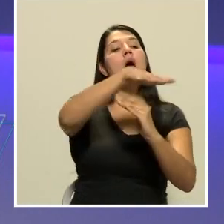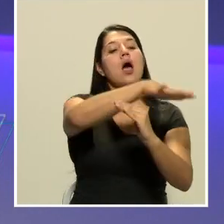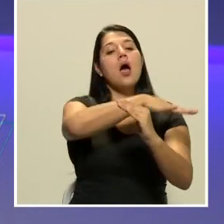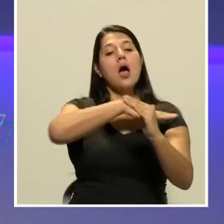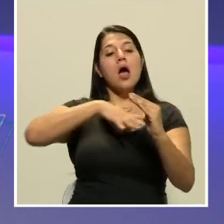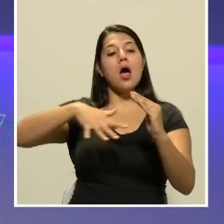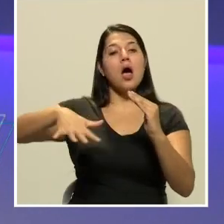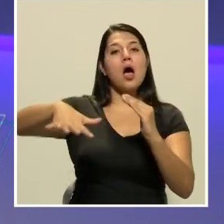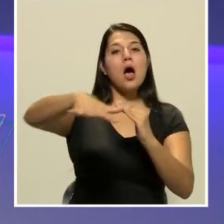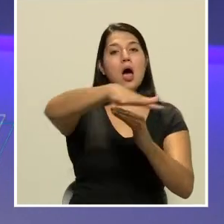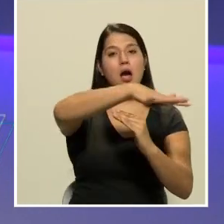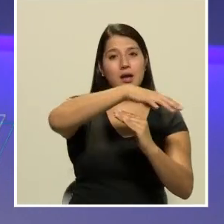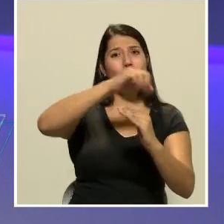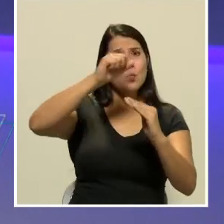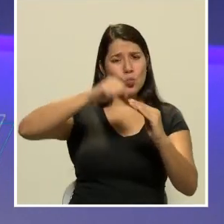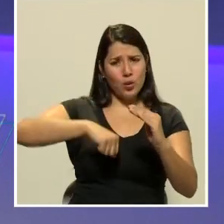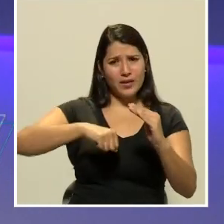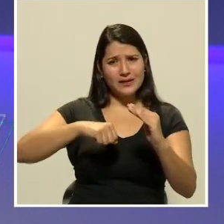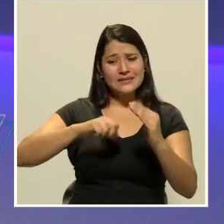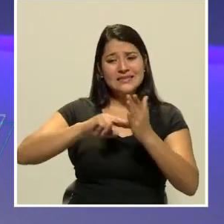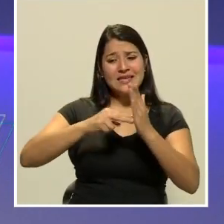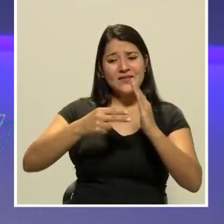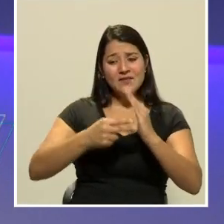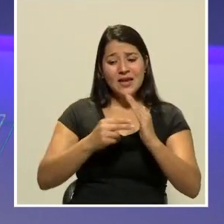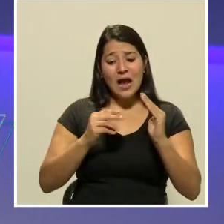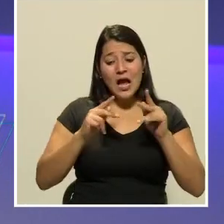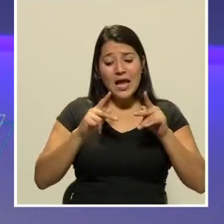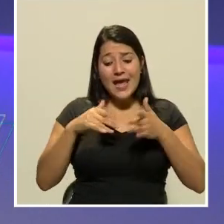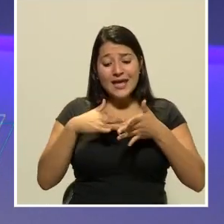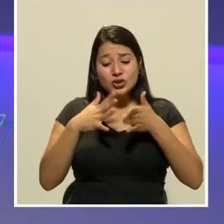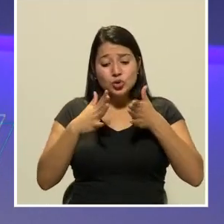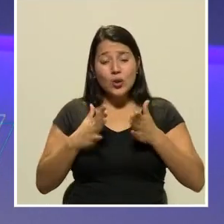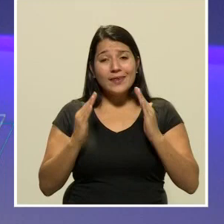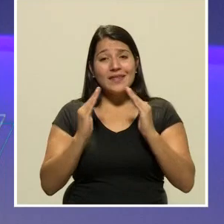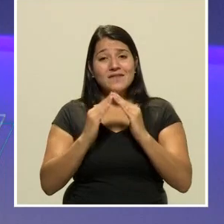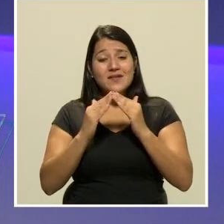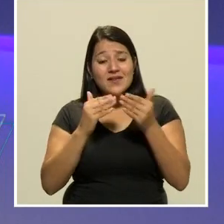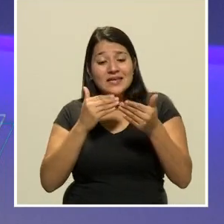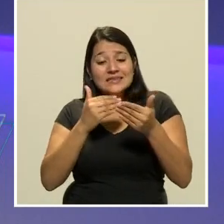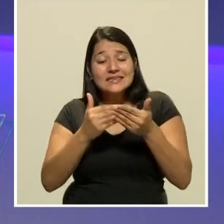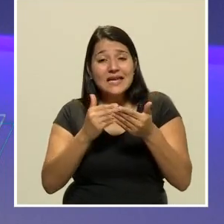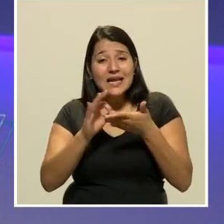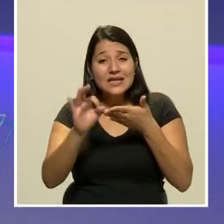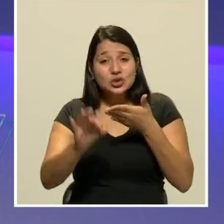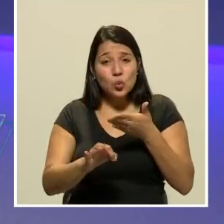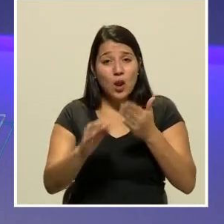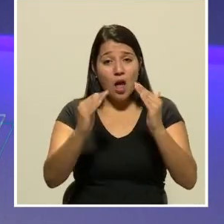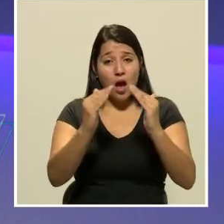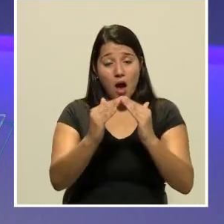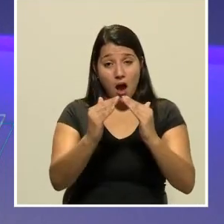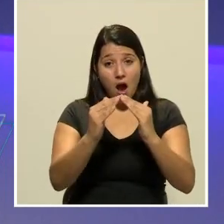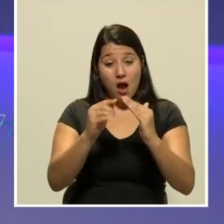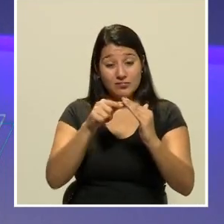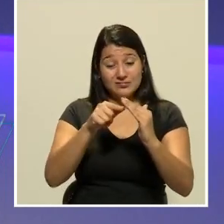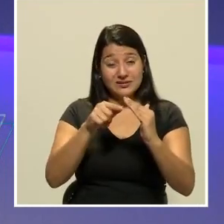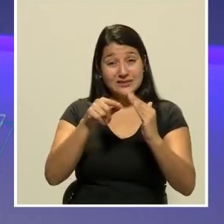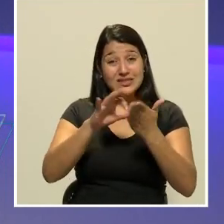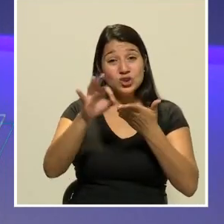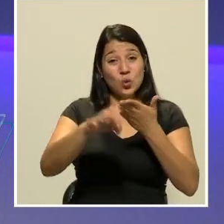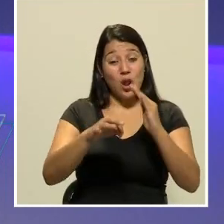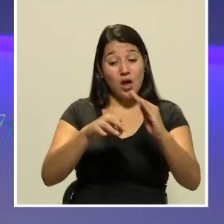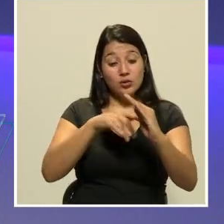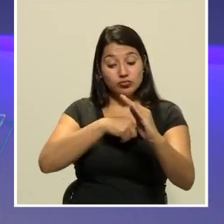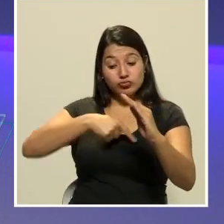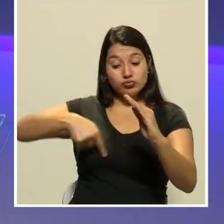estudiantes de esa comunidad puedan, en los alrededores de la escuela, los que no tienen conectividad, conectarse.